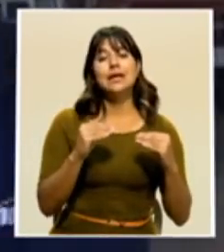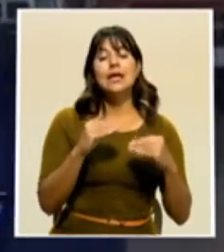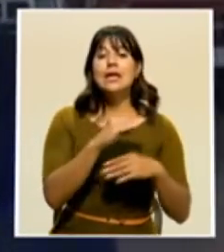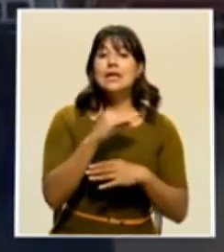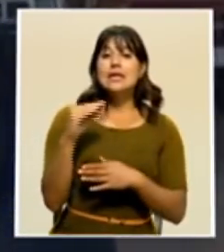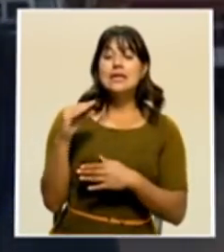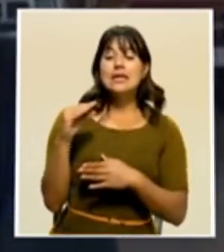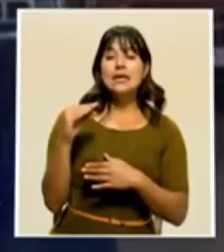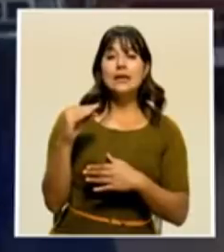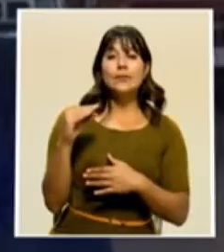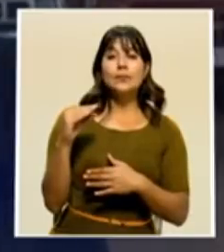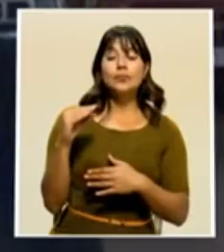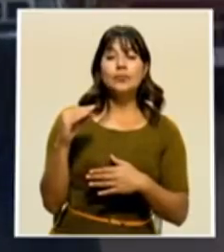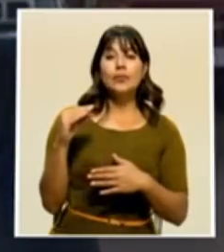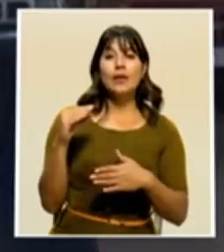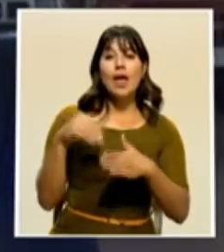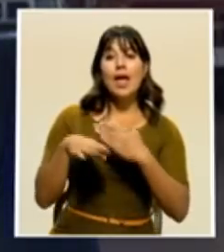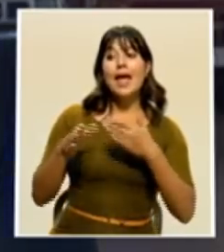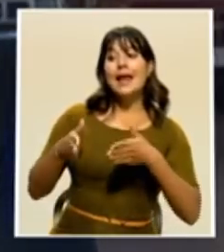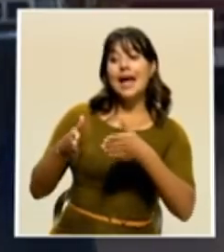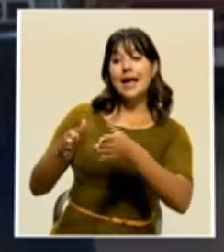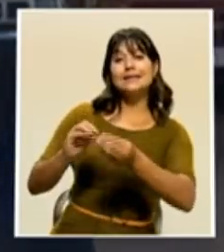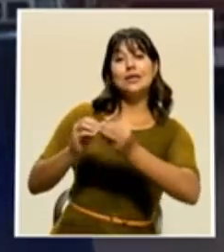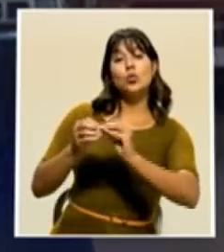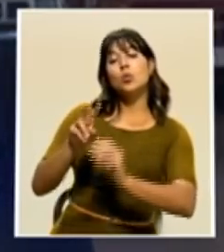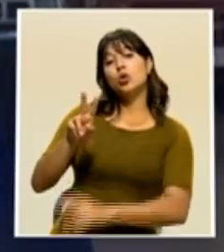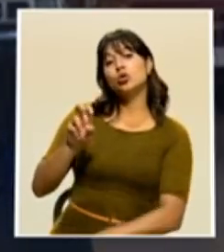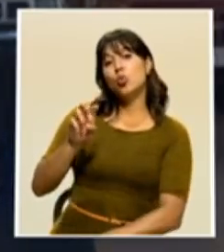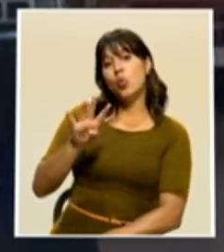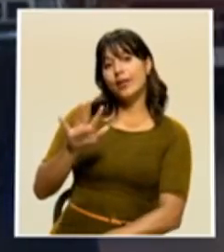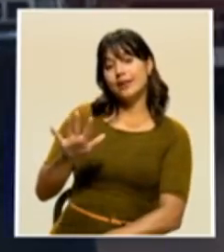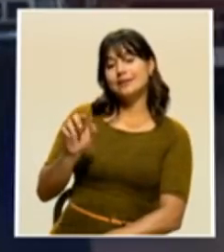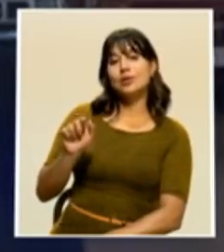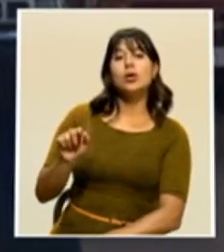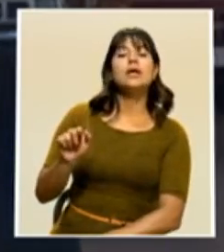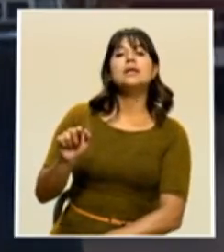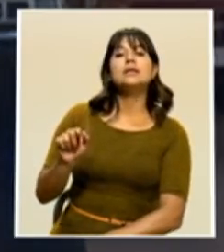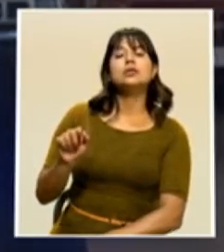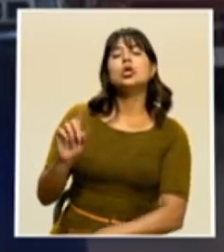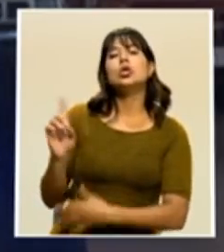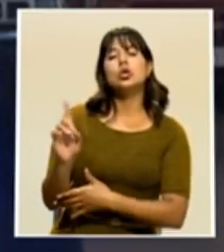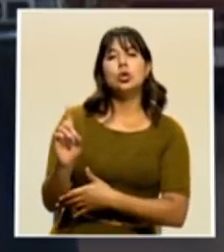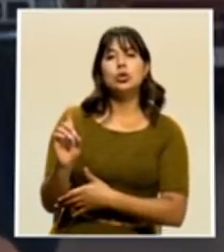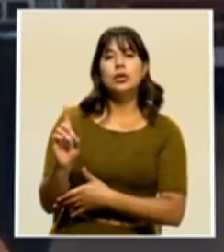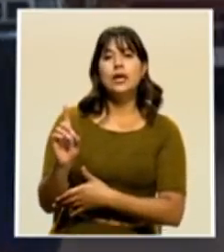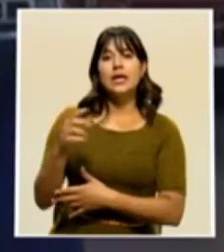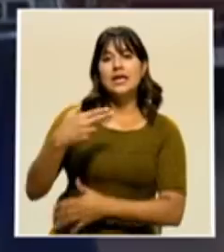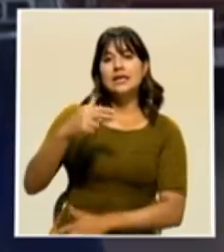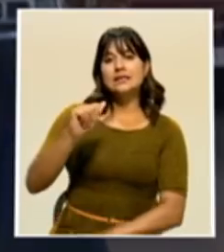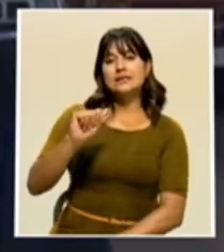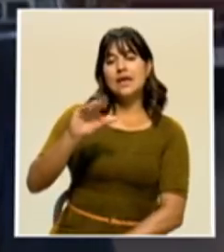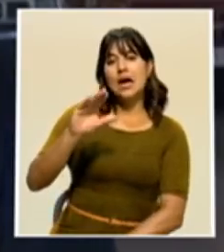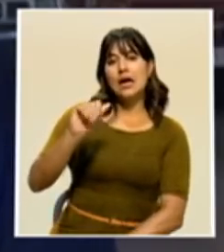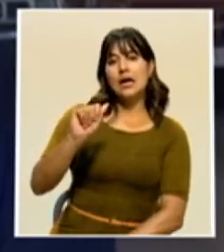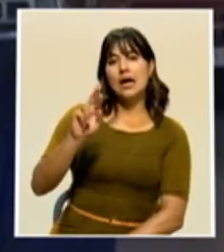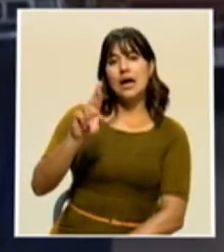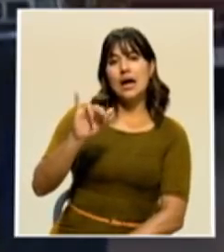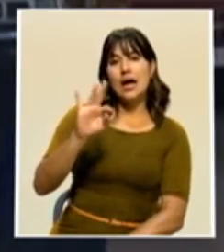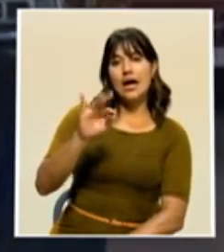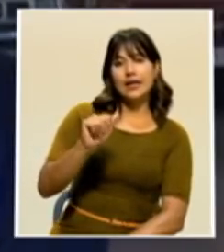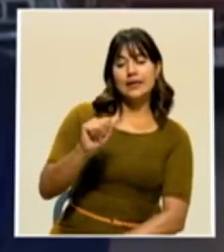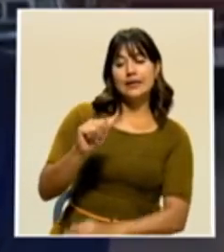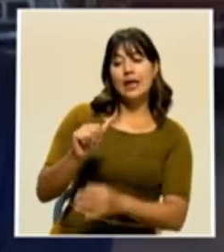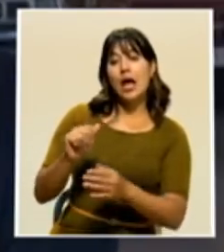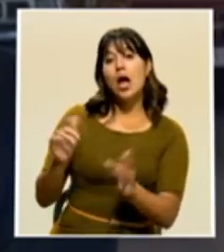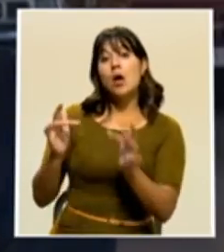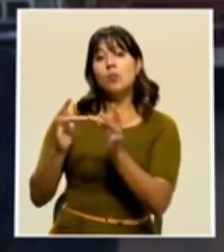sector de la Ruta 245, que es el sector de la ruta entre Chacarita y Puerto Jiménez, que es